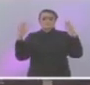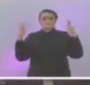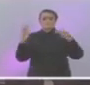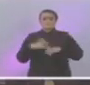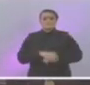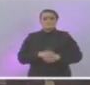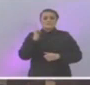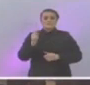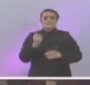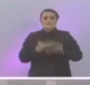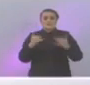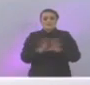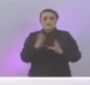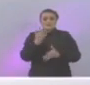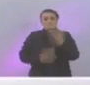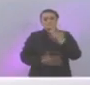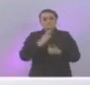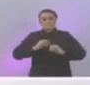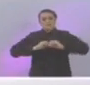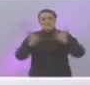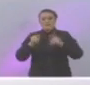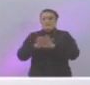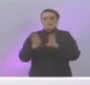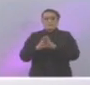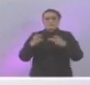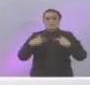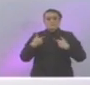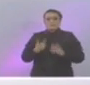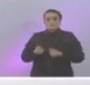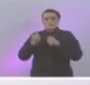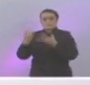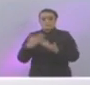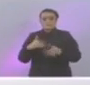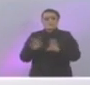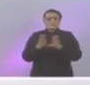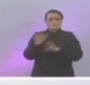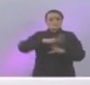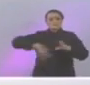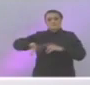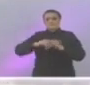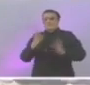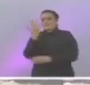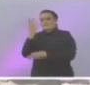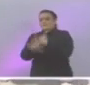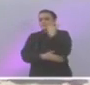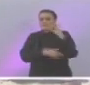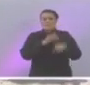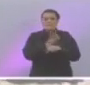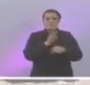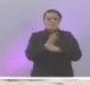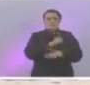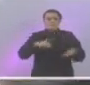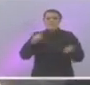Con acciones claras como la conservación de nuestro patrimonio ecológico, la reforestación y la protección de nuestras